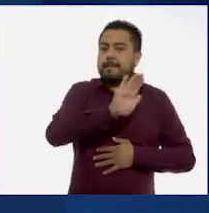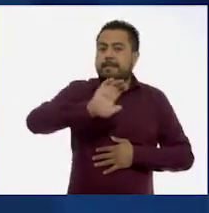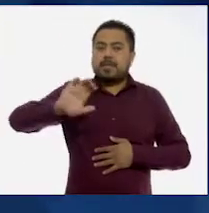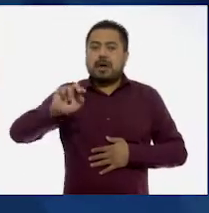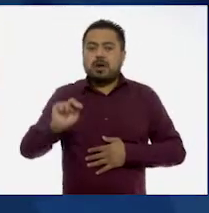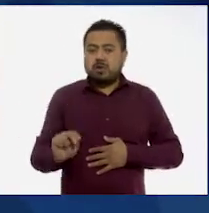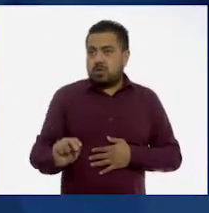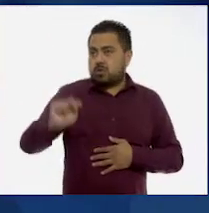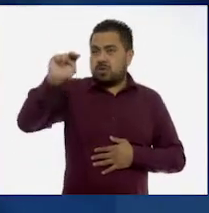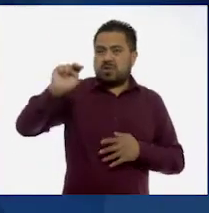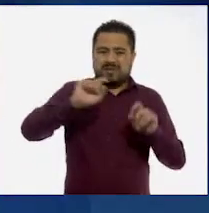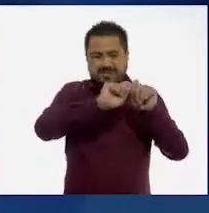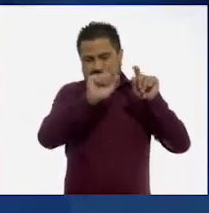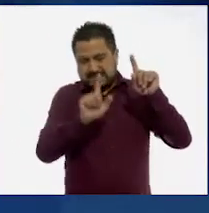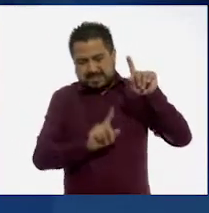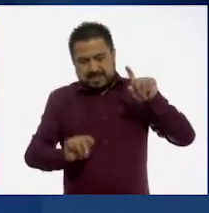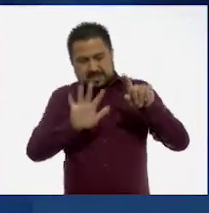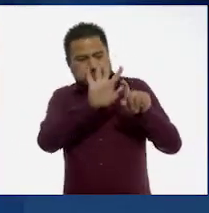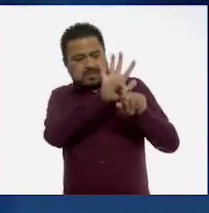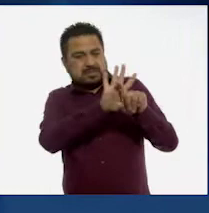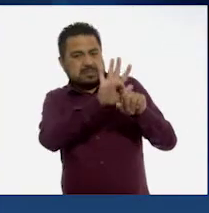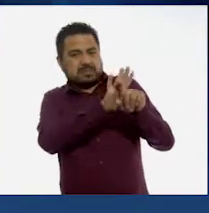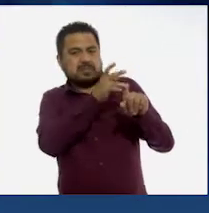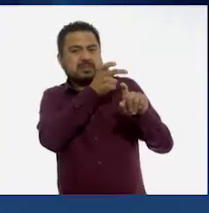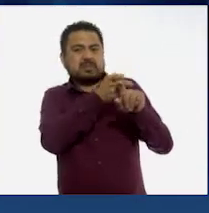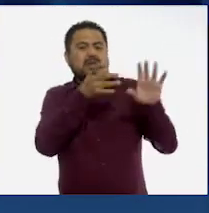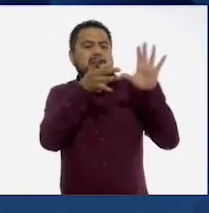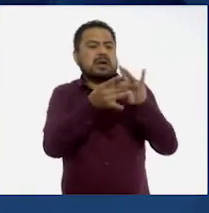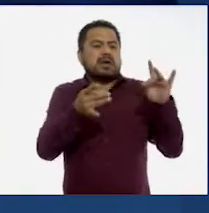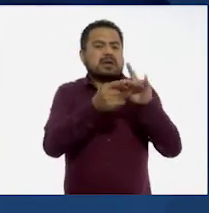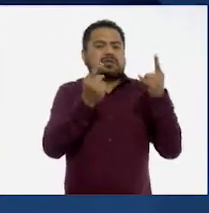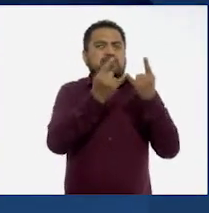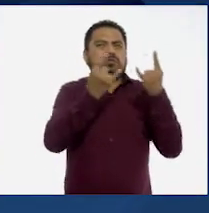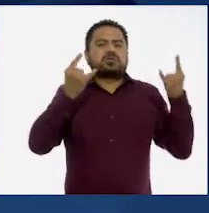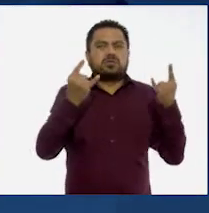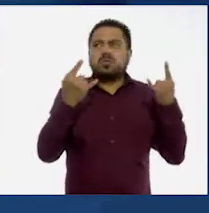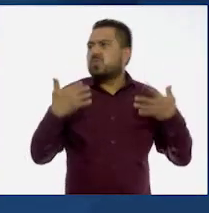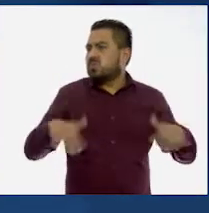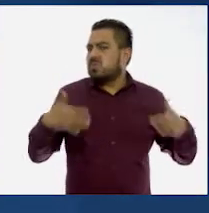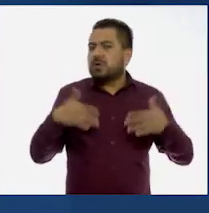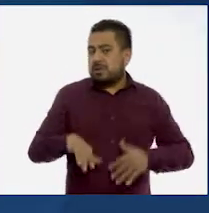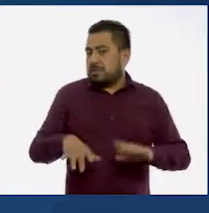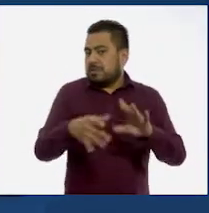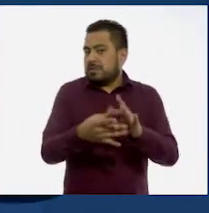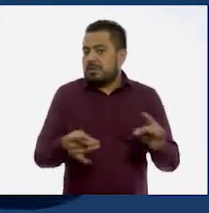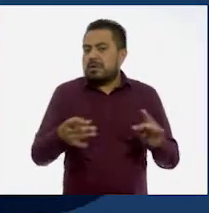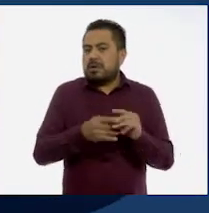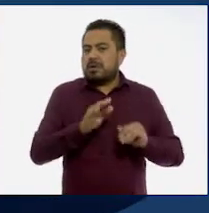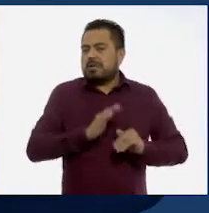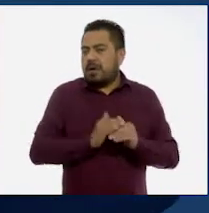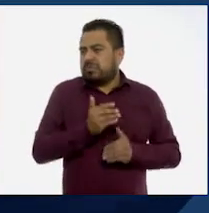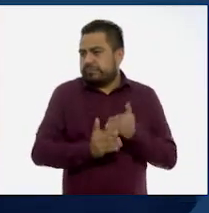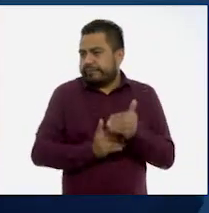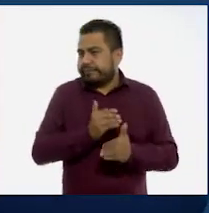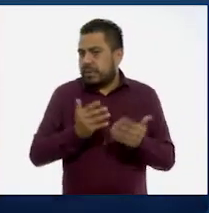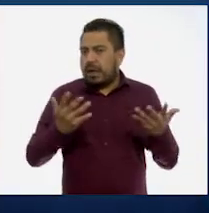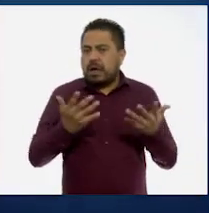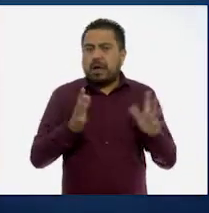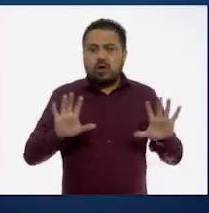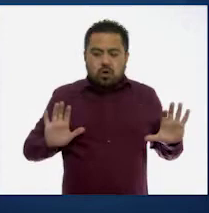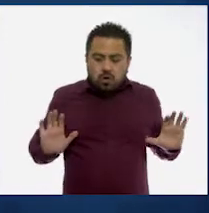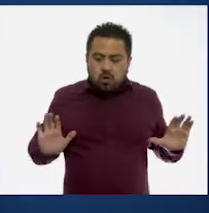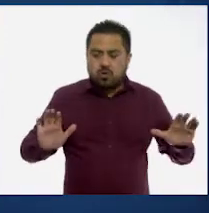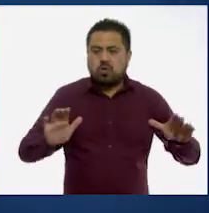al norte de nuestro país, y se trata de una historia anónima, es decir, se fue construyendo de manera